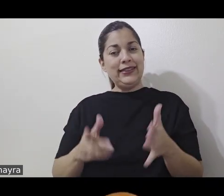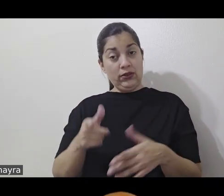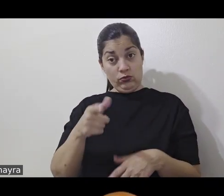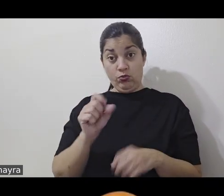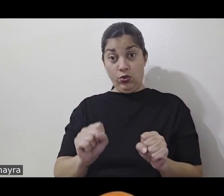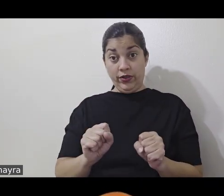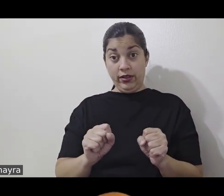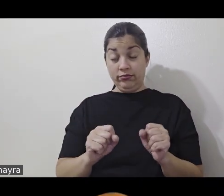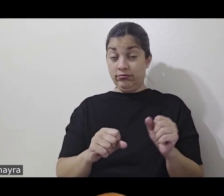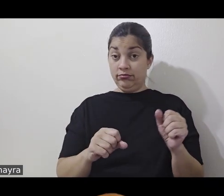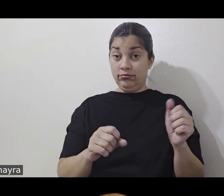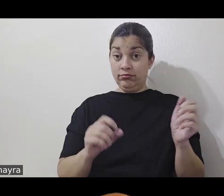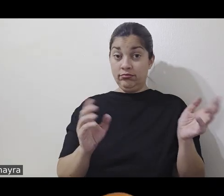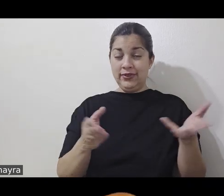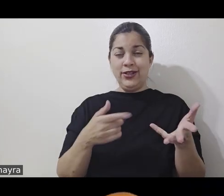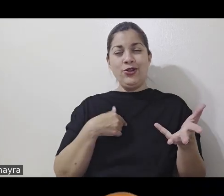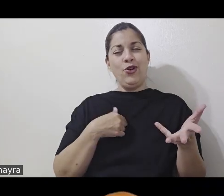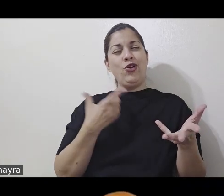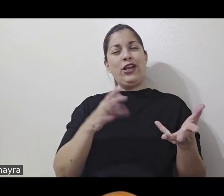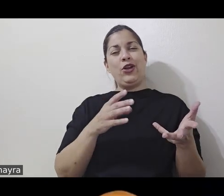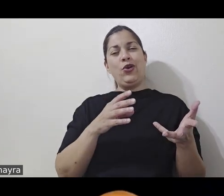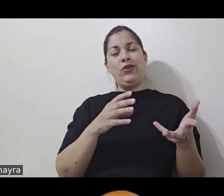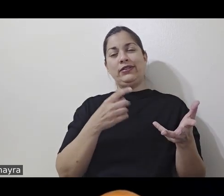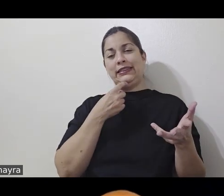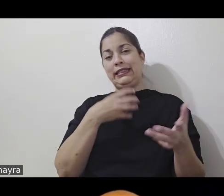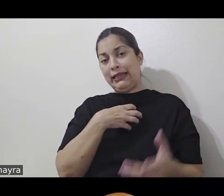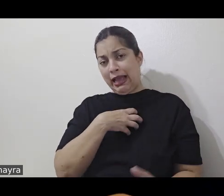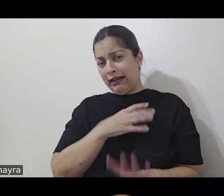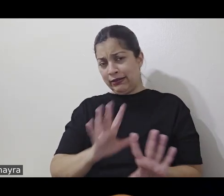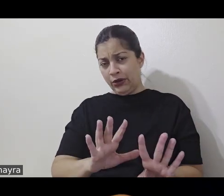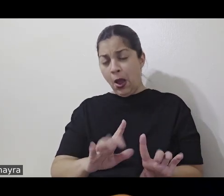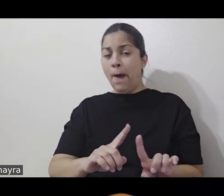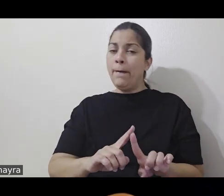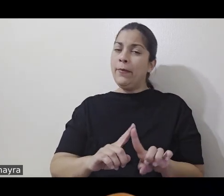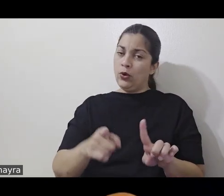presentar no quiero decir la palabra queja, ¿verdad? Pero puedes